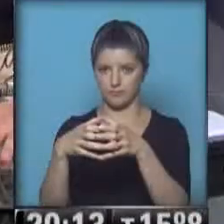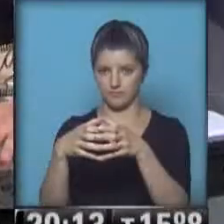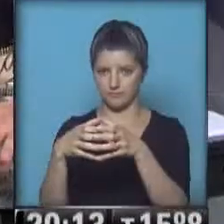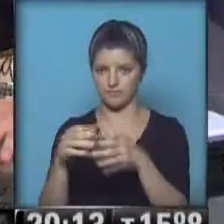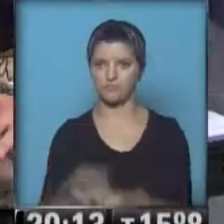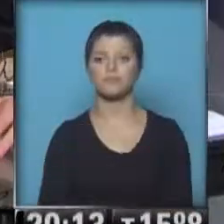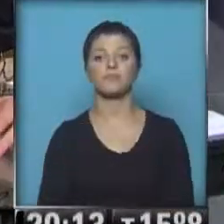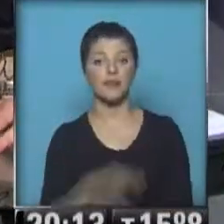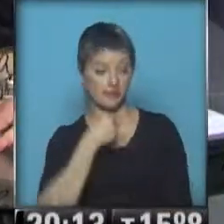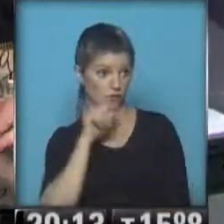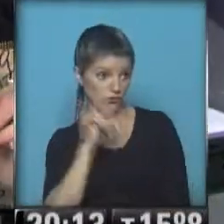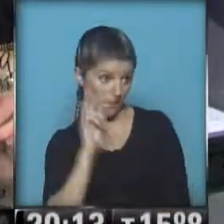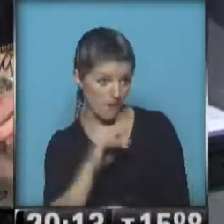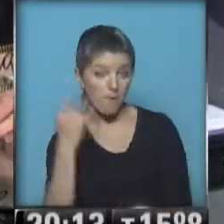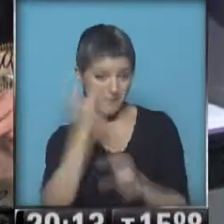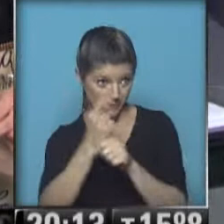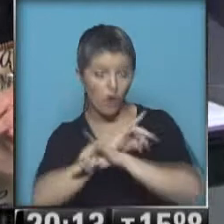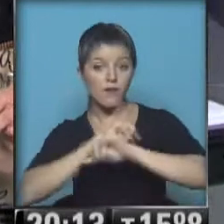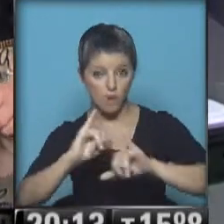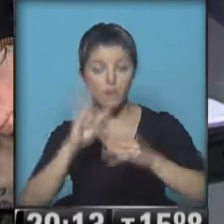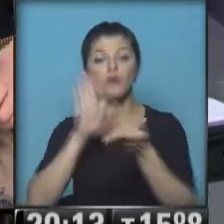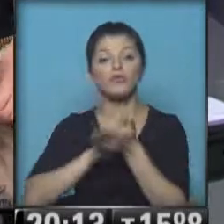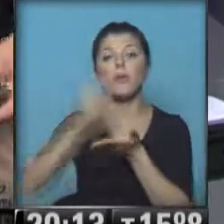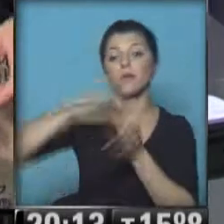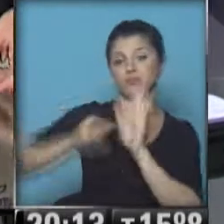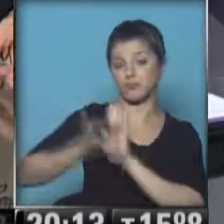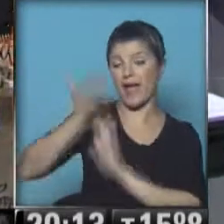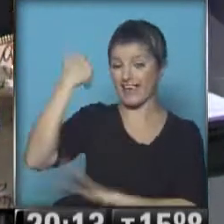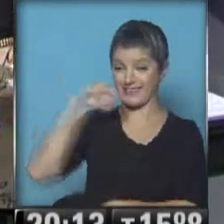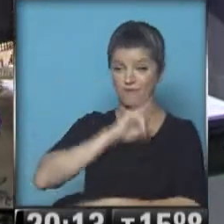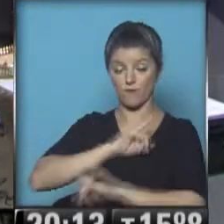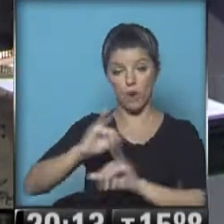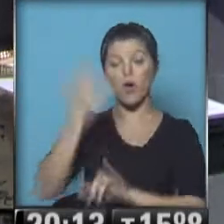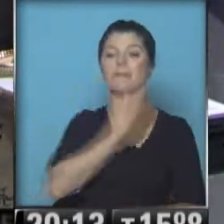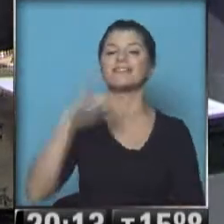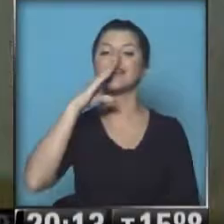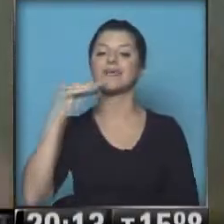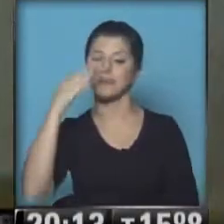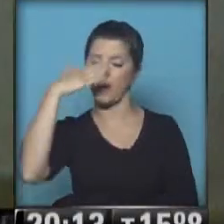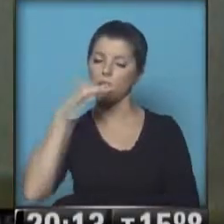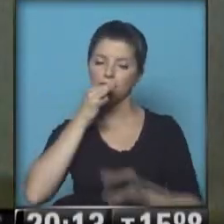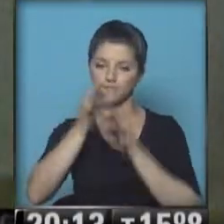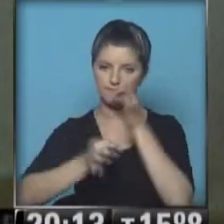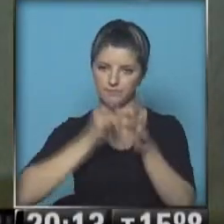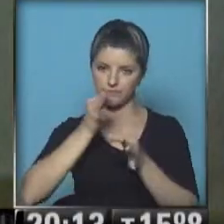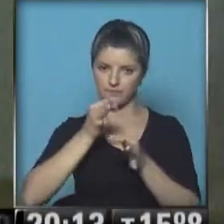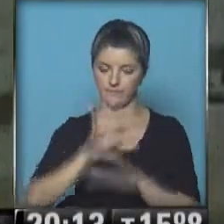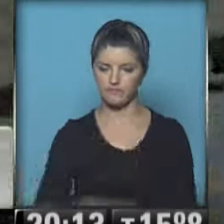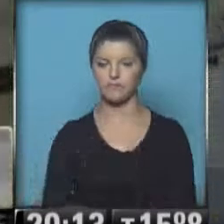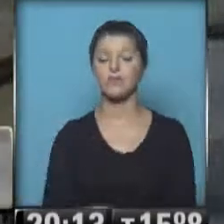Primero el informe y la presentación del aumento del salario mínimo anunciado por la presidenta y seguimos conversando.